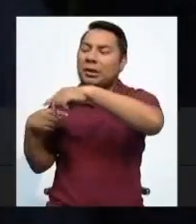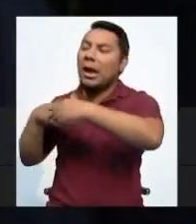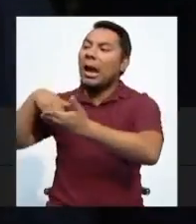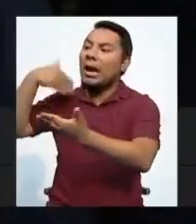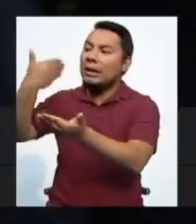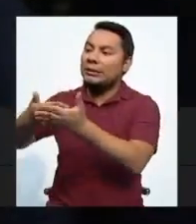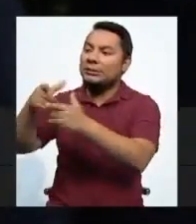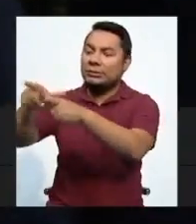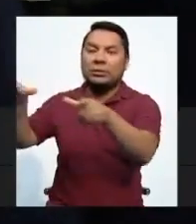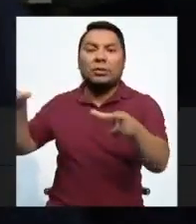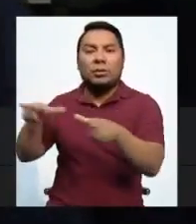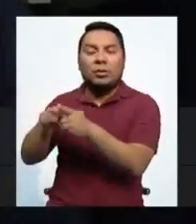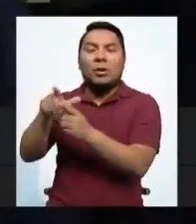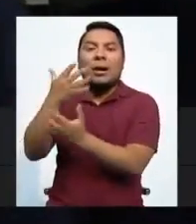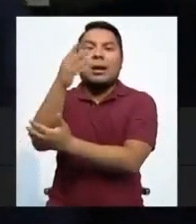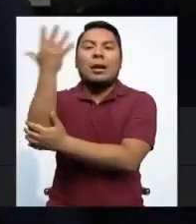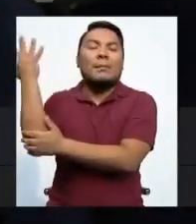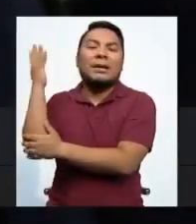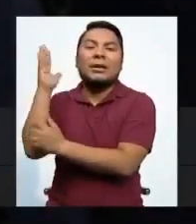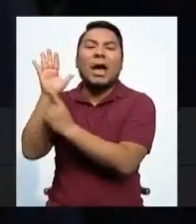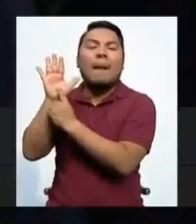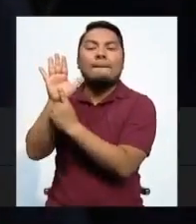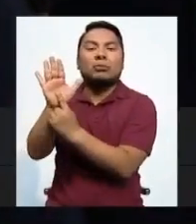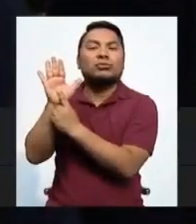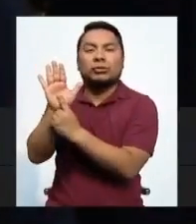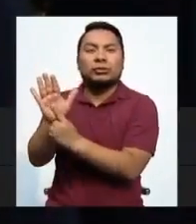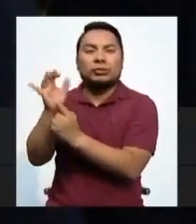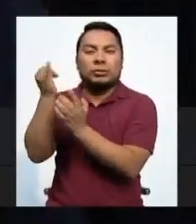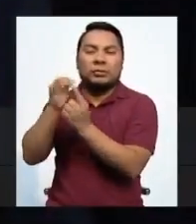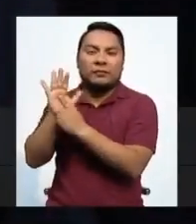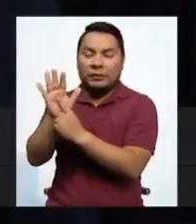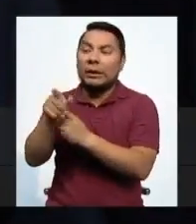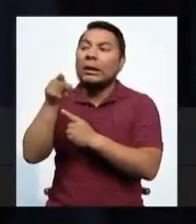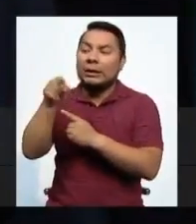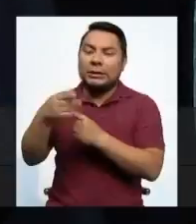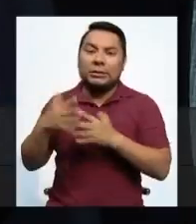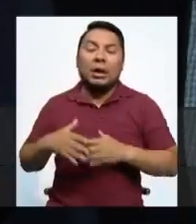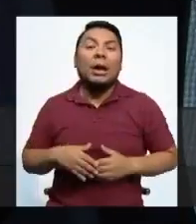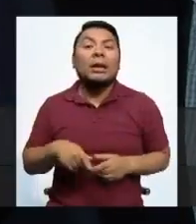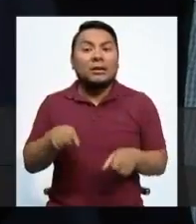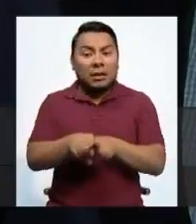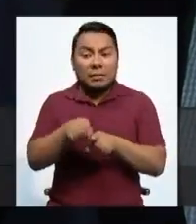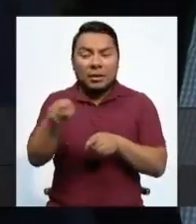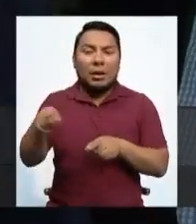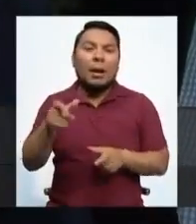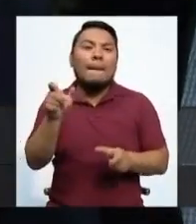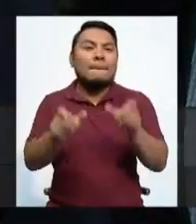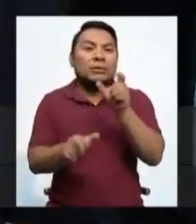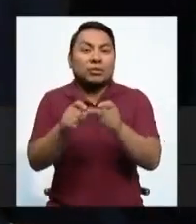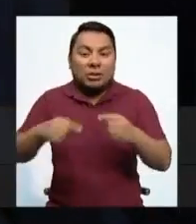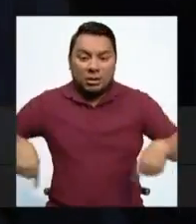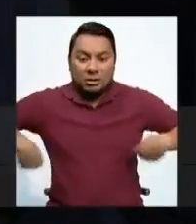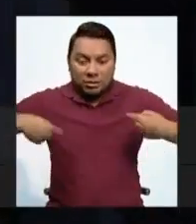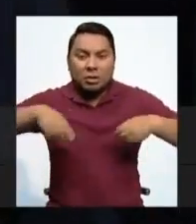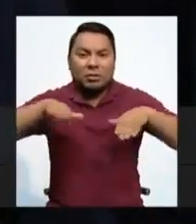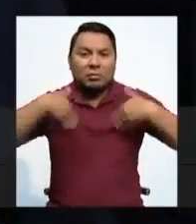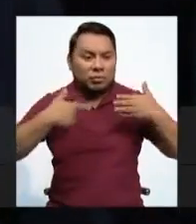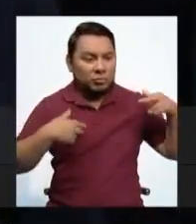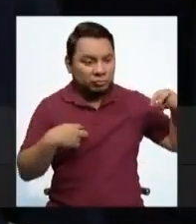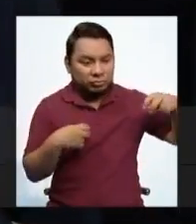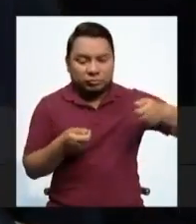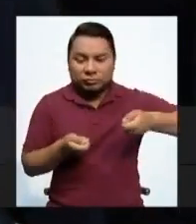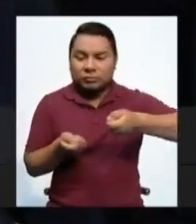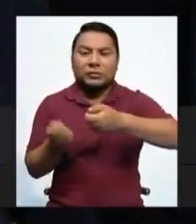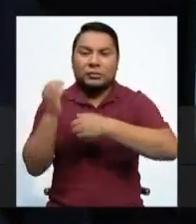Exposición con una plataforma para personas con algún tipo de limitación física. Era una cosa muy, muy linda,